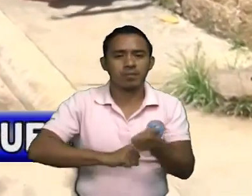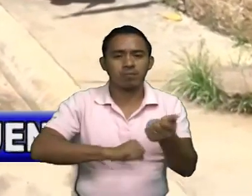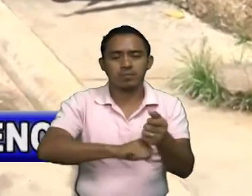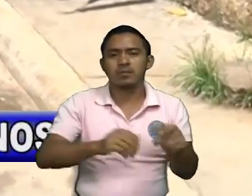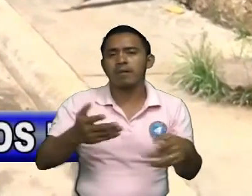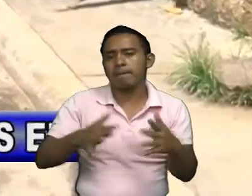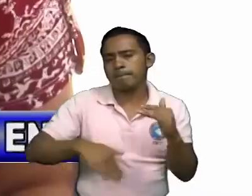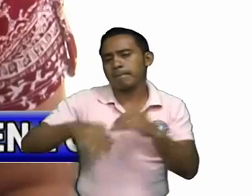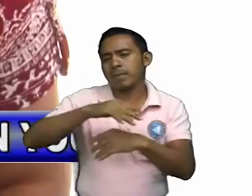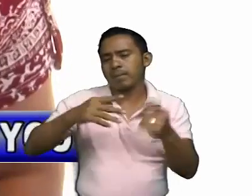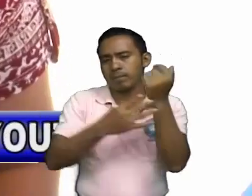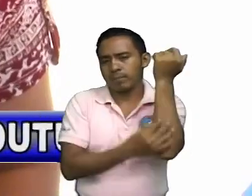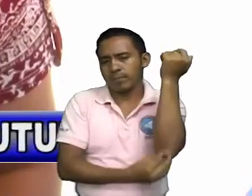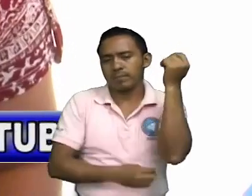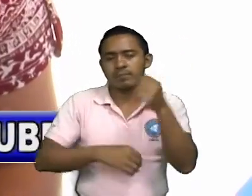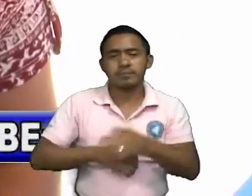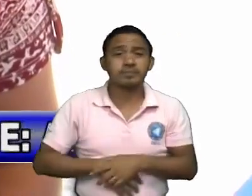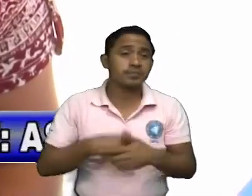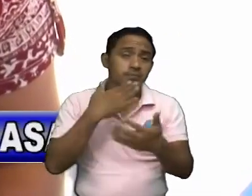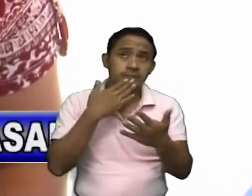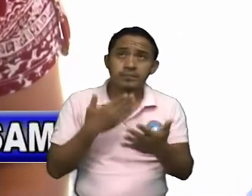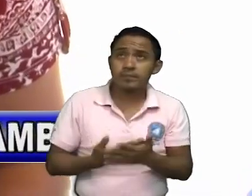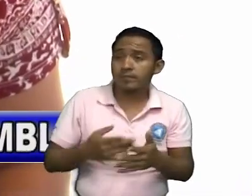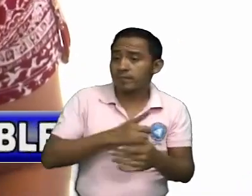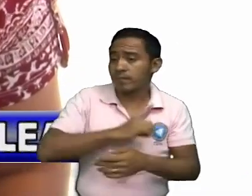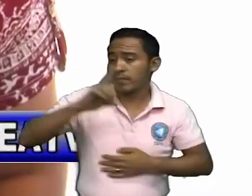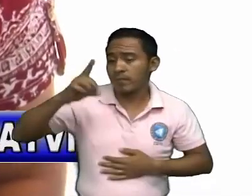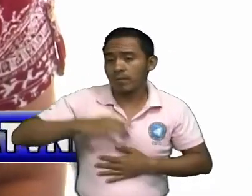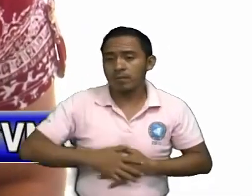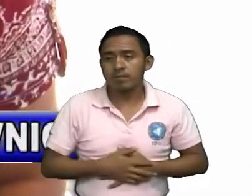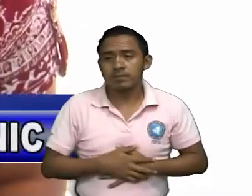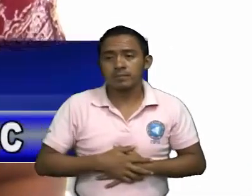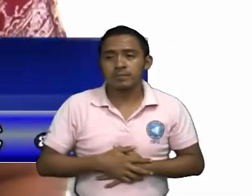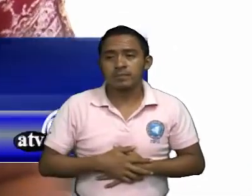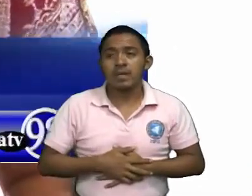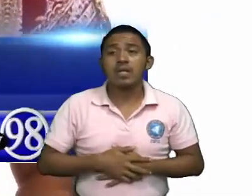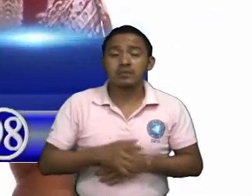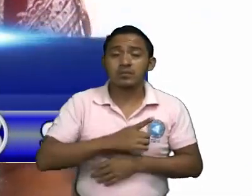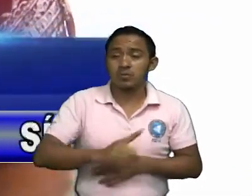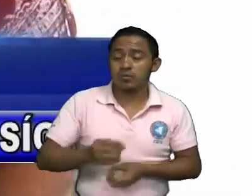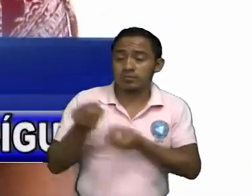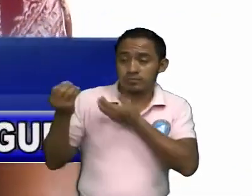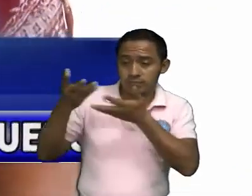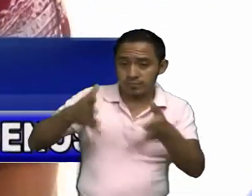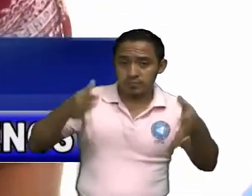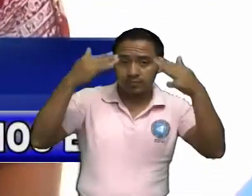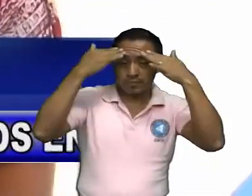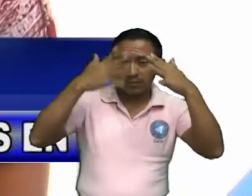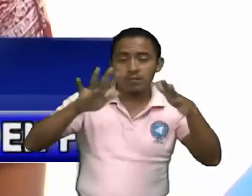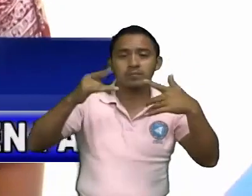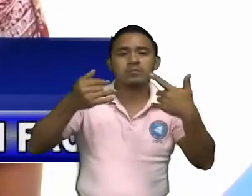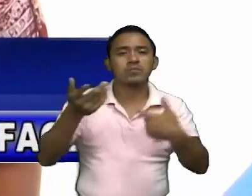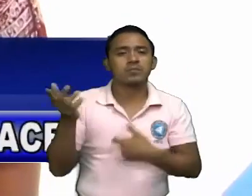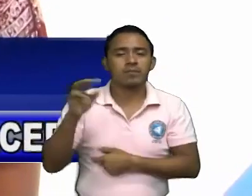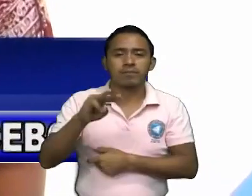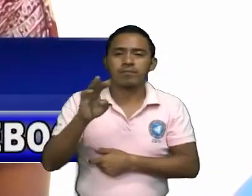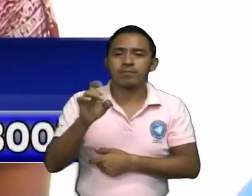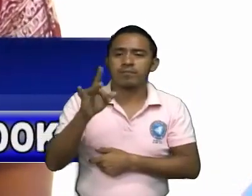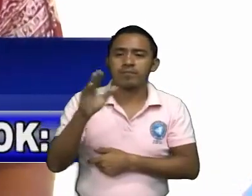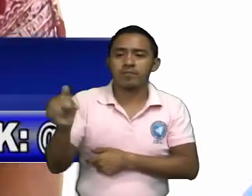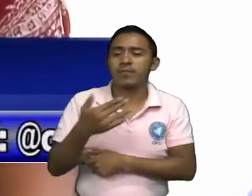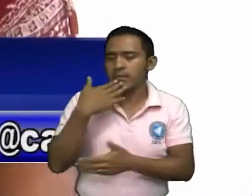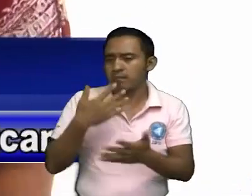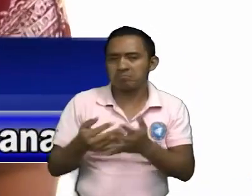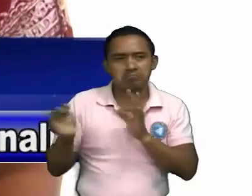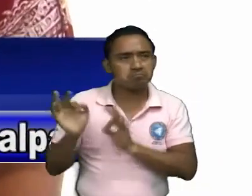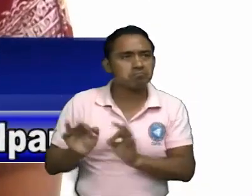los más pobres. Le damos gracias a Dios, ¿verdad? Porque es cierto que Dios dejó la ciencia y dejó la medicina. Y está bien porque